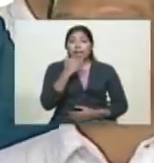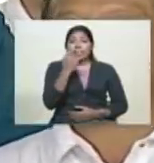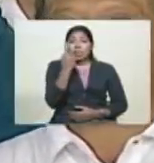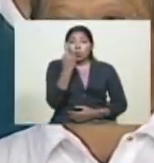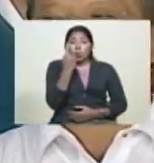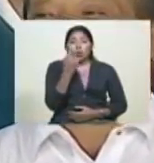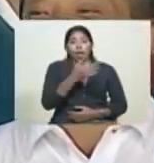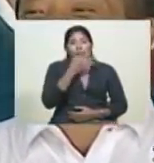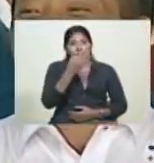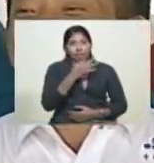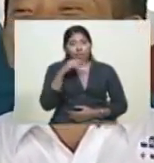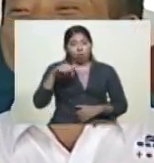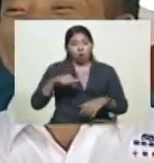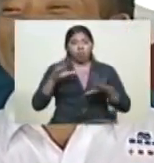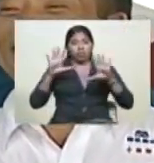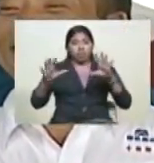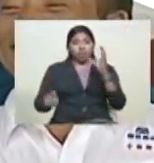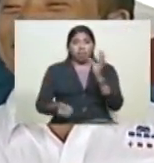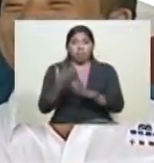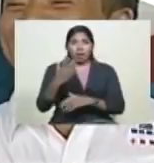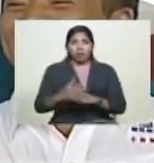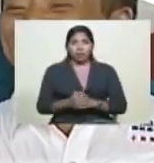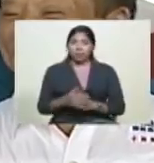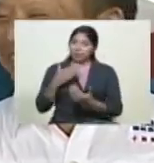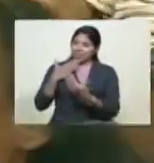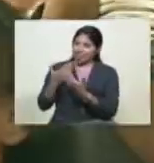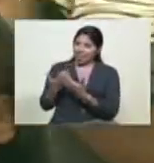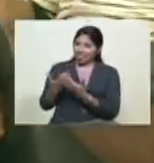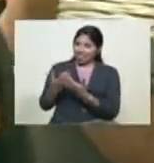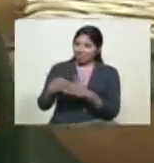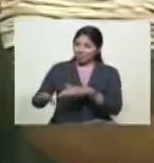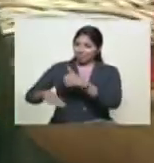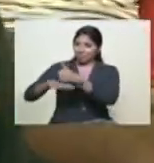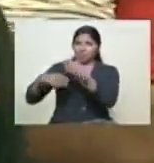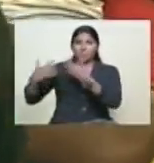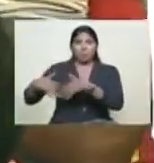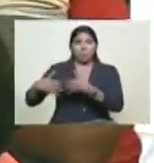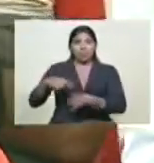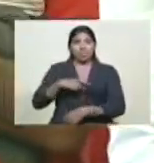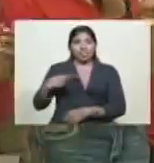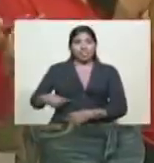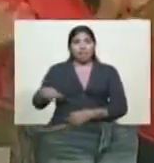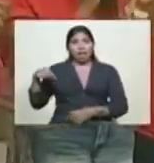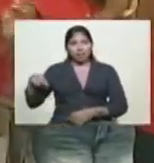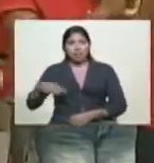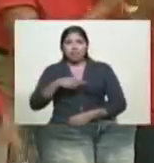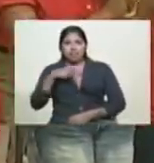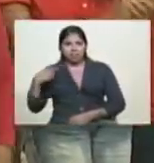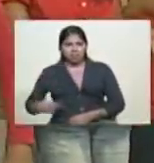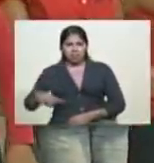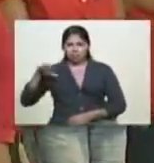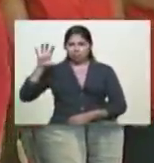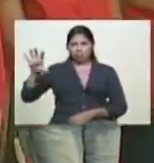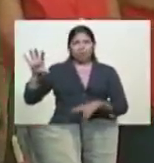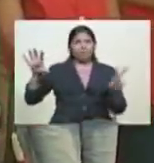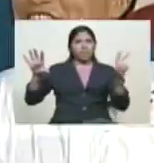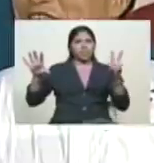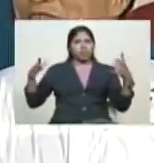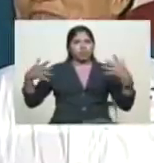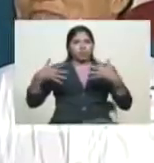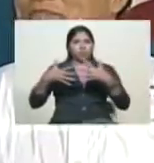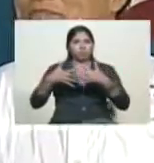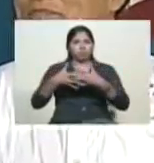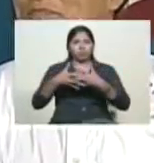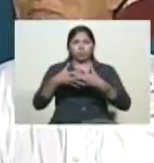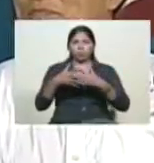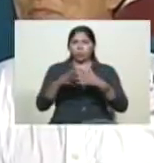del 10 de mayo. Chenten, gracias. China y Venezuela. Vamos a la grandeza